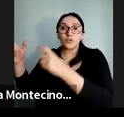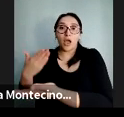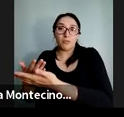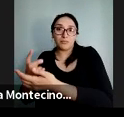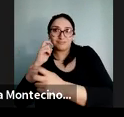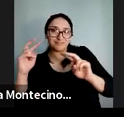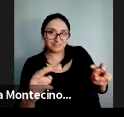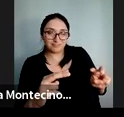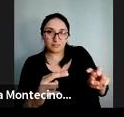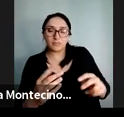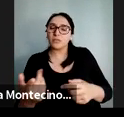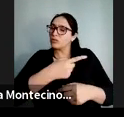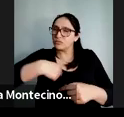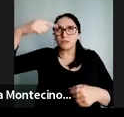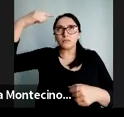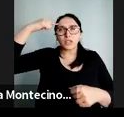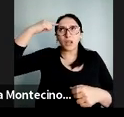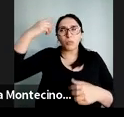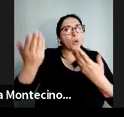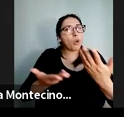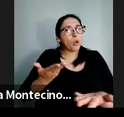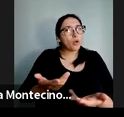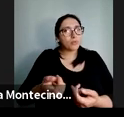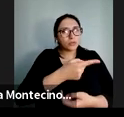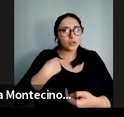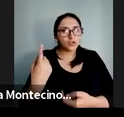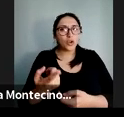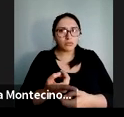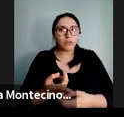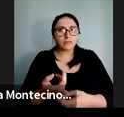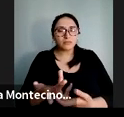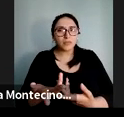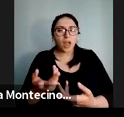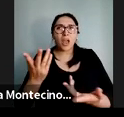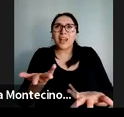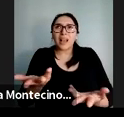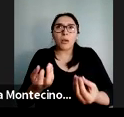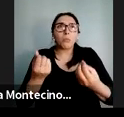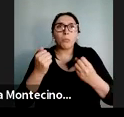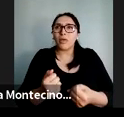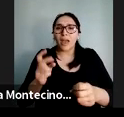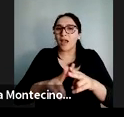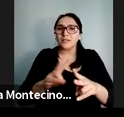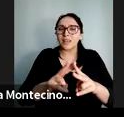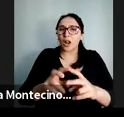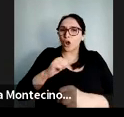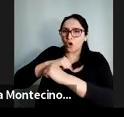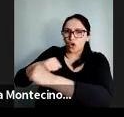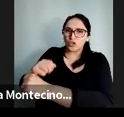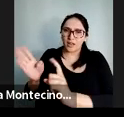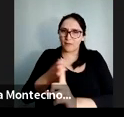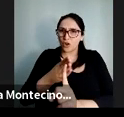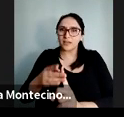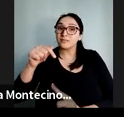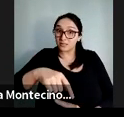una reflexión sobre cómo estamos habitando estos espacios y qué podríamos hacer para poder combatir la violencia desde estas mismas redes o desde